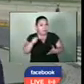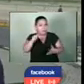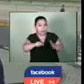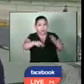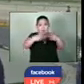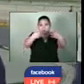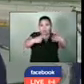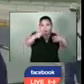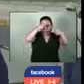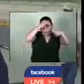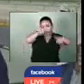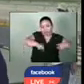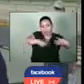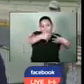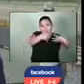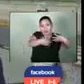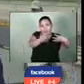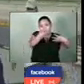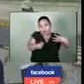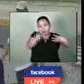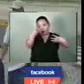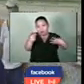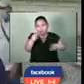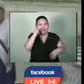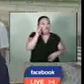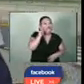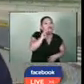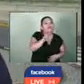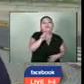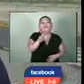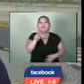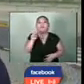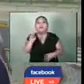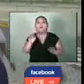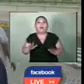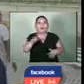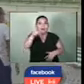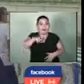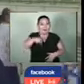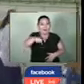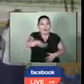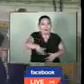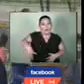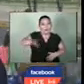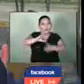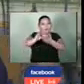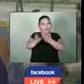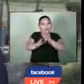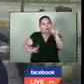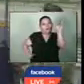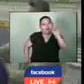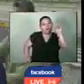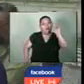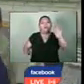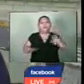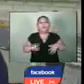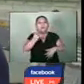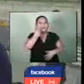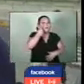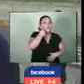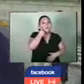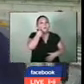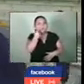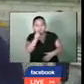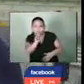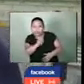medidas que se han anunciado realizar operativos, principalmente en el Centro Histórico, orientado a verificar las